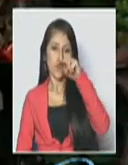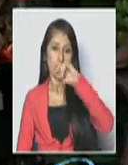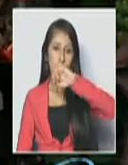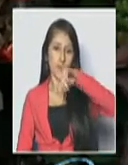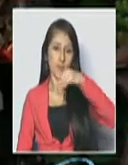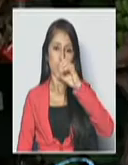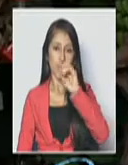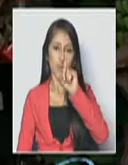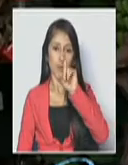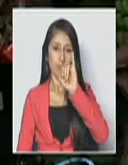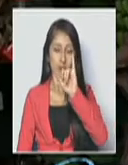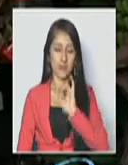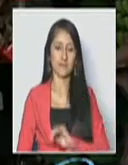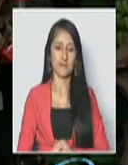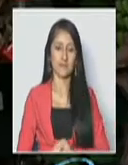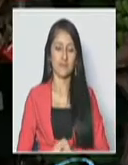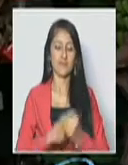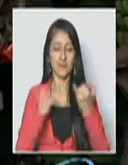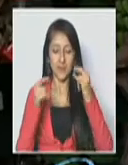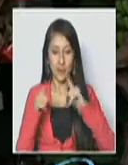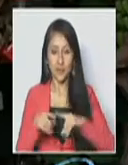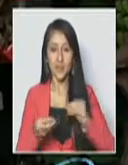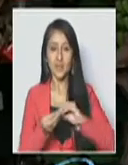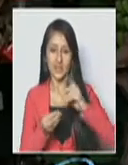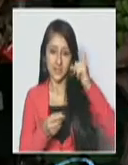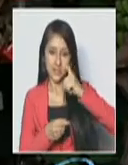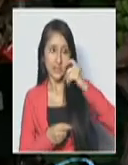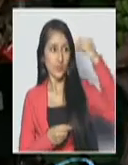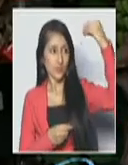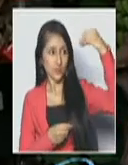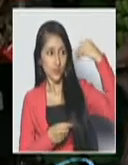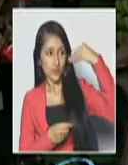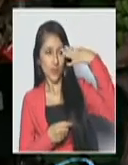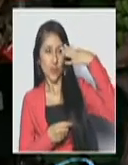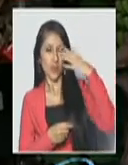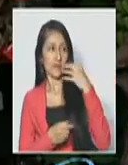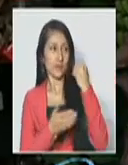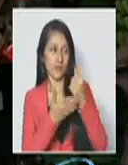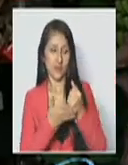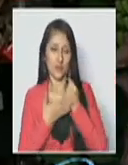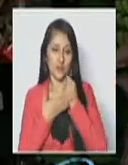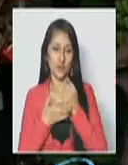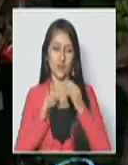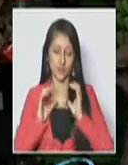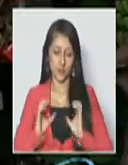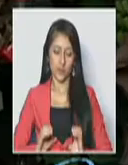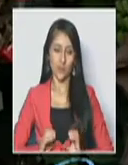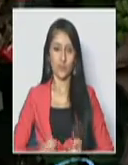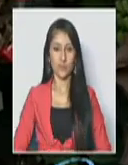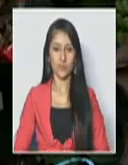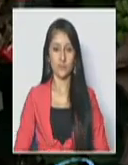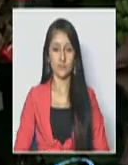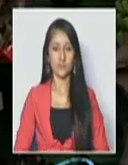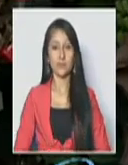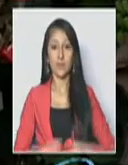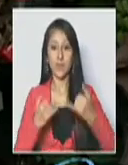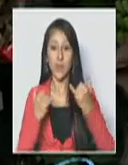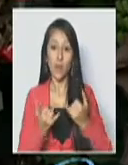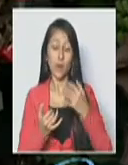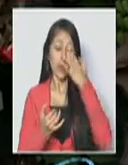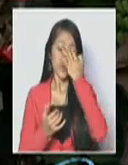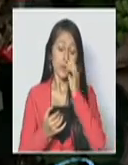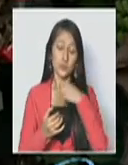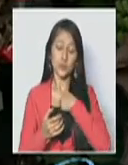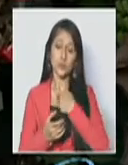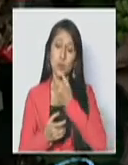pero es que no es el calcio solo johnnito el sol y la vitamina d entonces no me no hago nada tomando